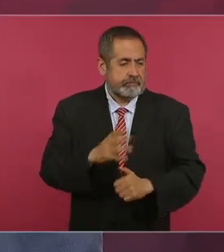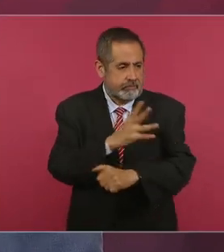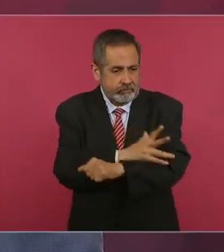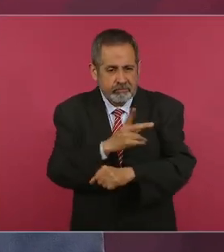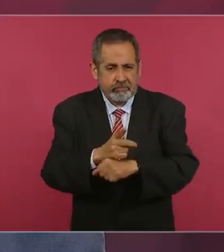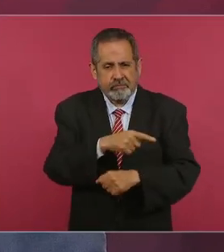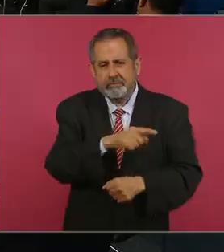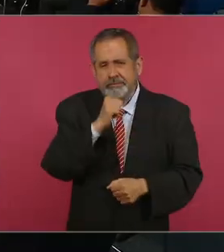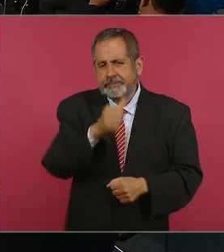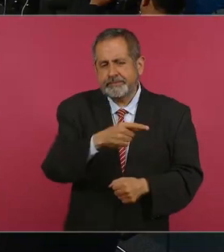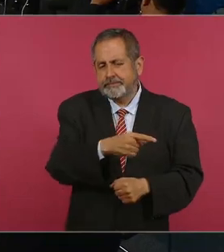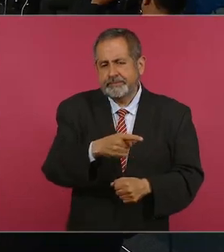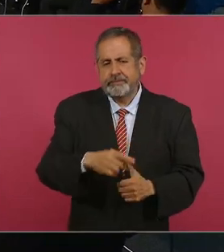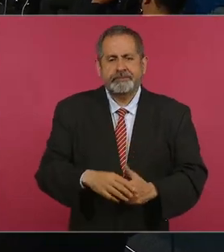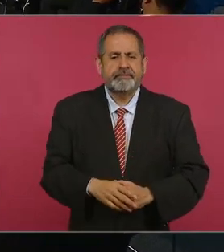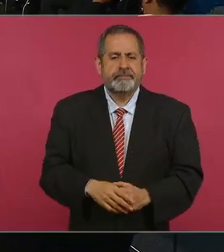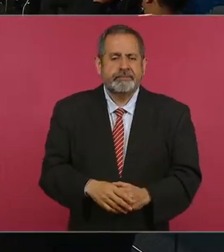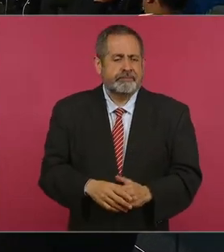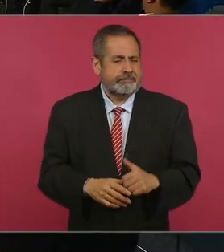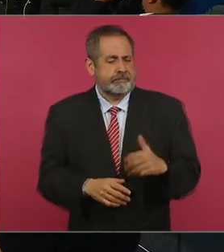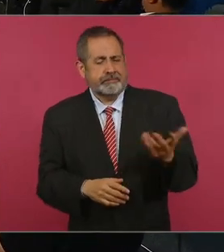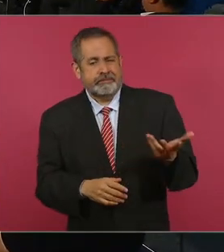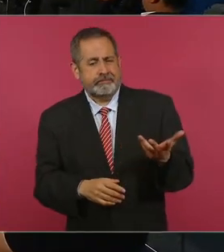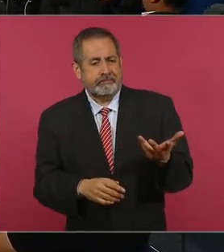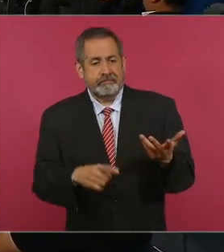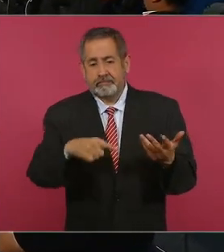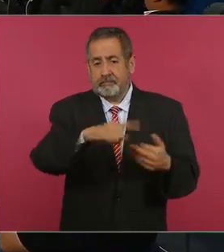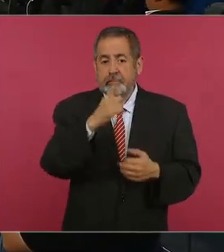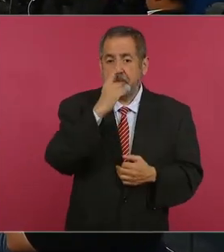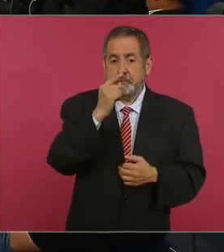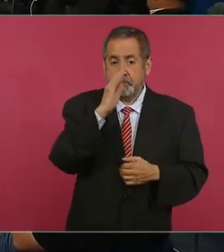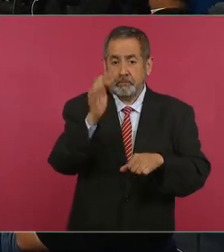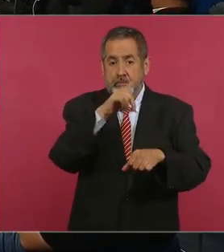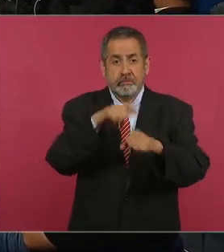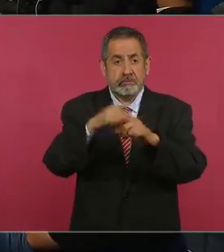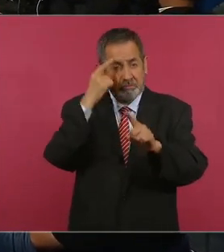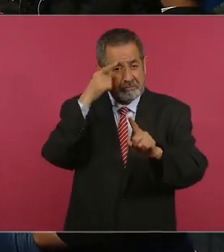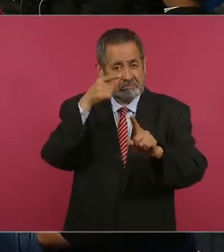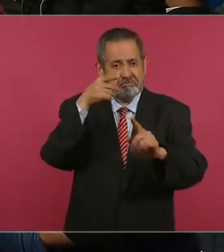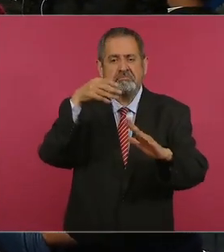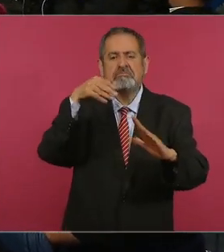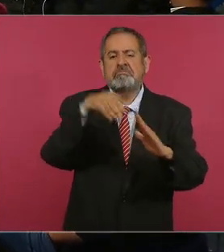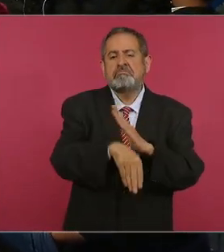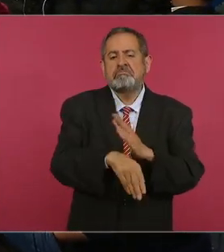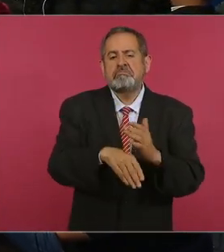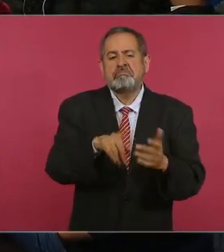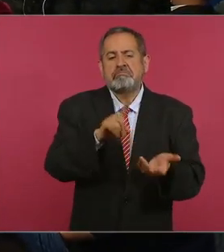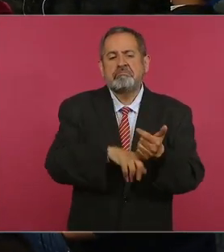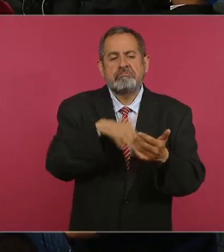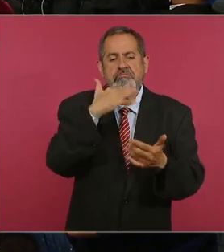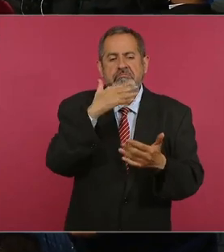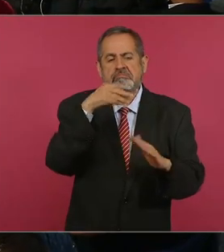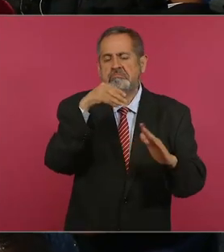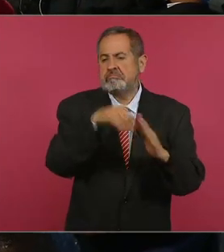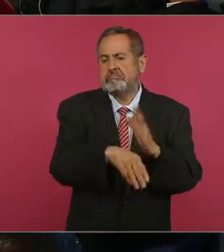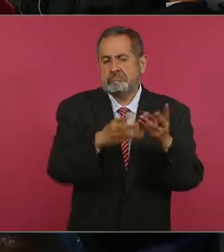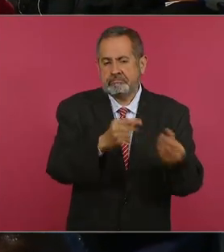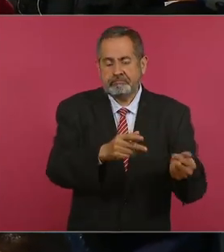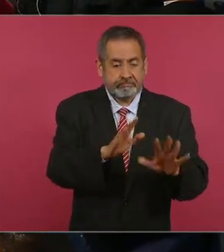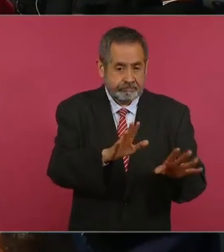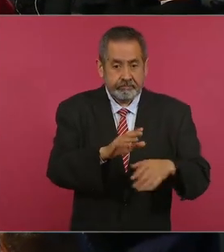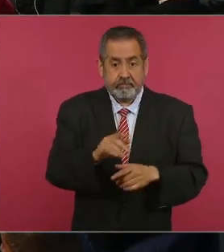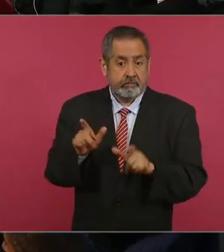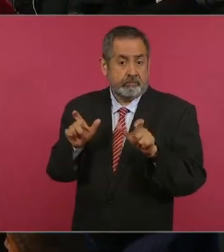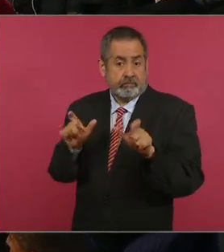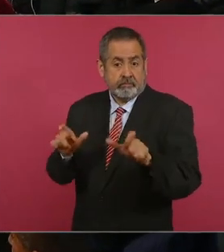honestos. Entonces, acabaron con la Policía Federal. Entonces, la Guardia, que